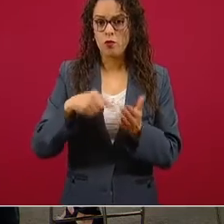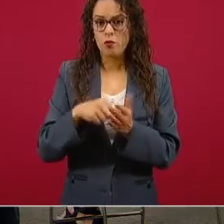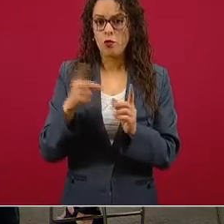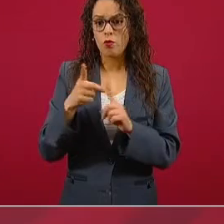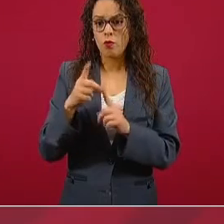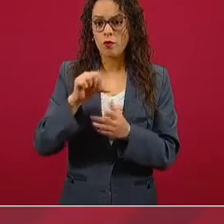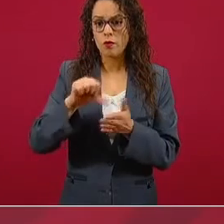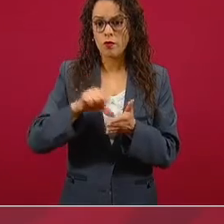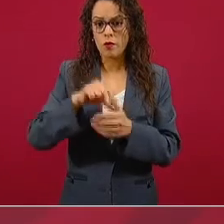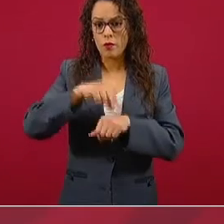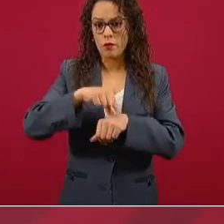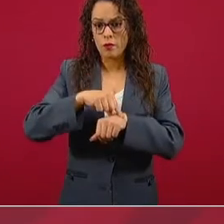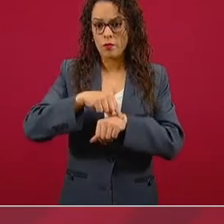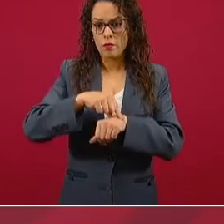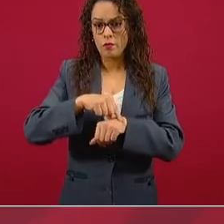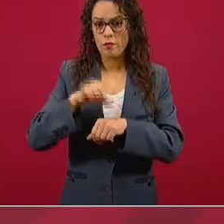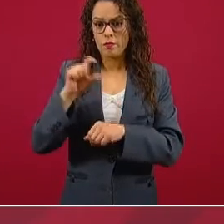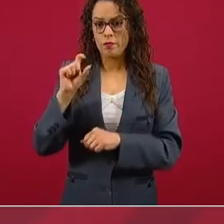Nacional